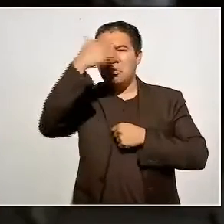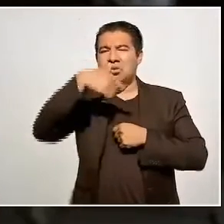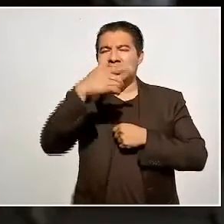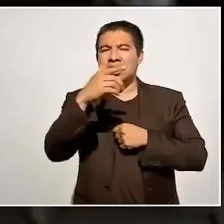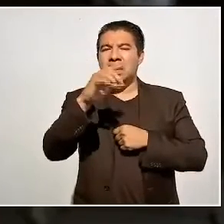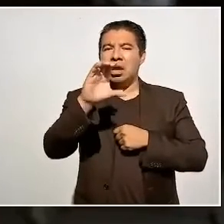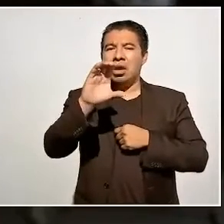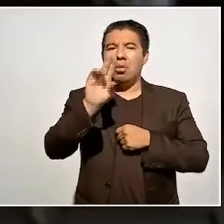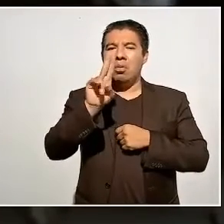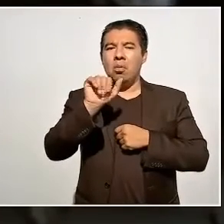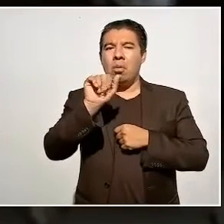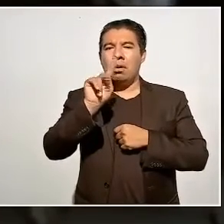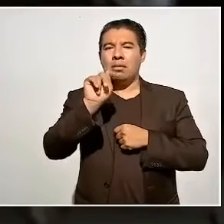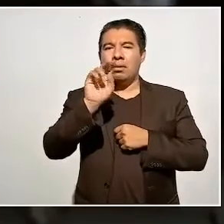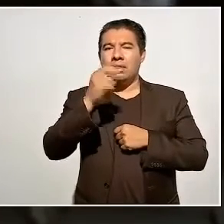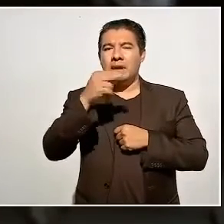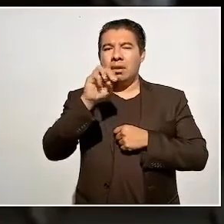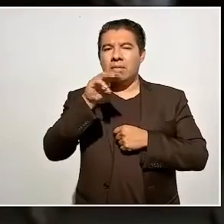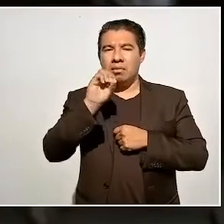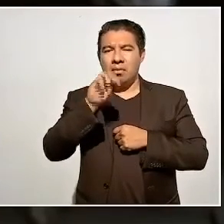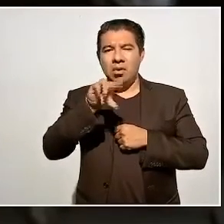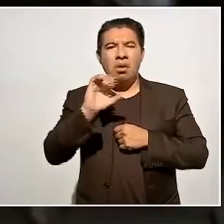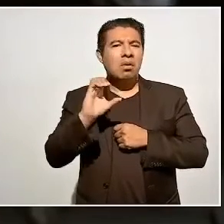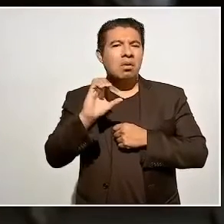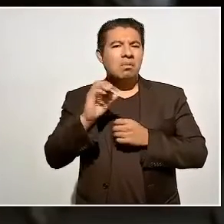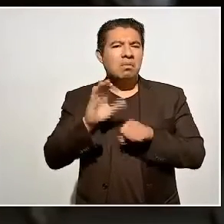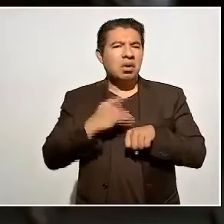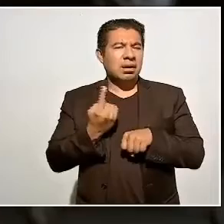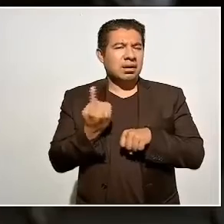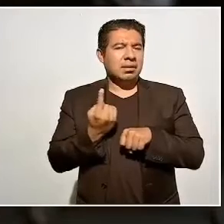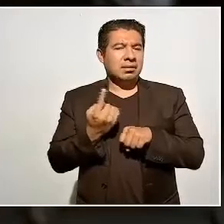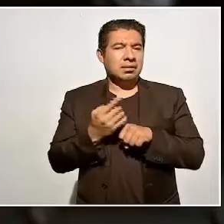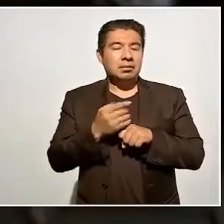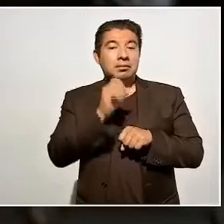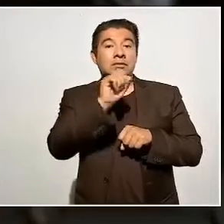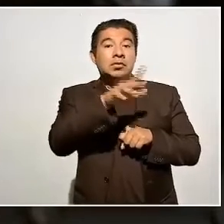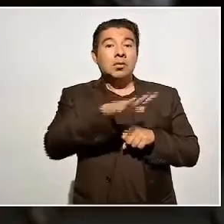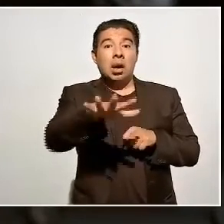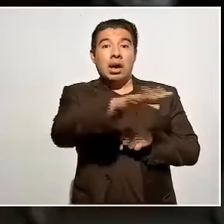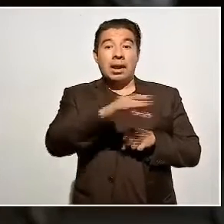Porque en este municipio, Canatzin,